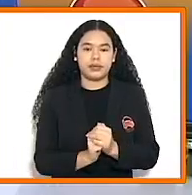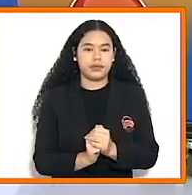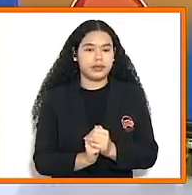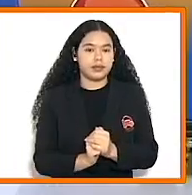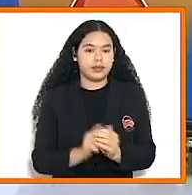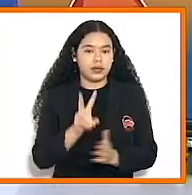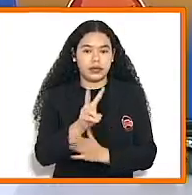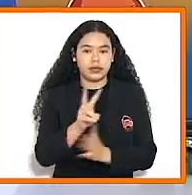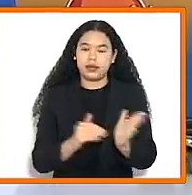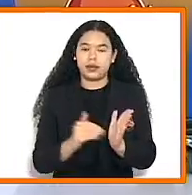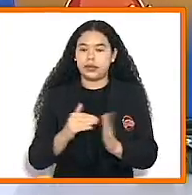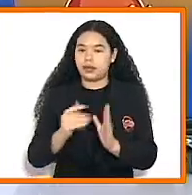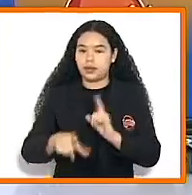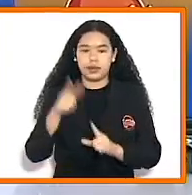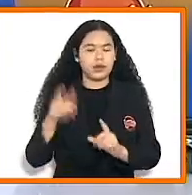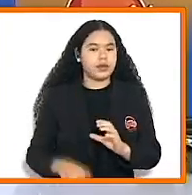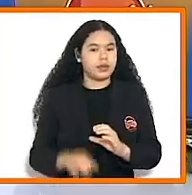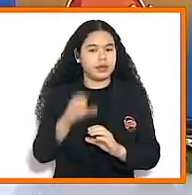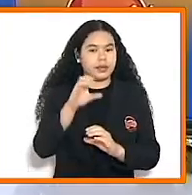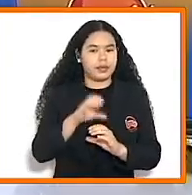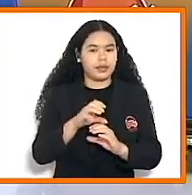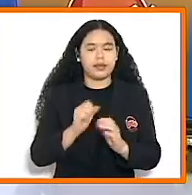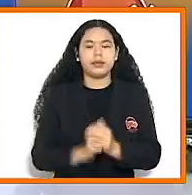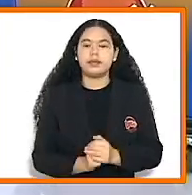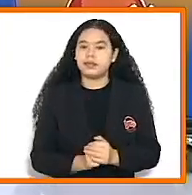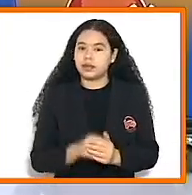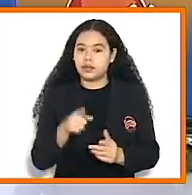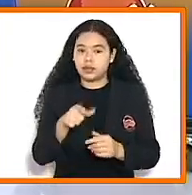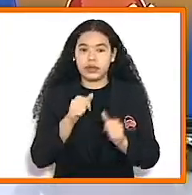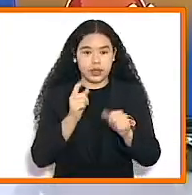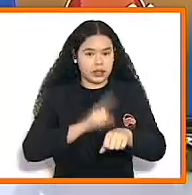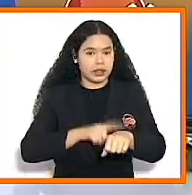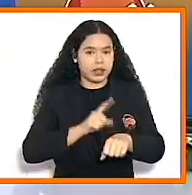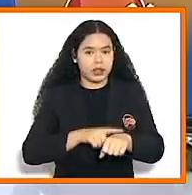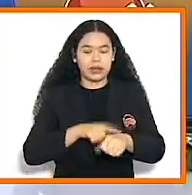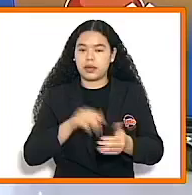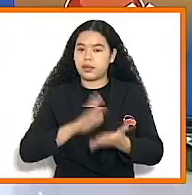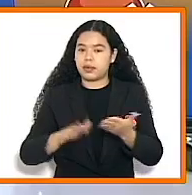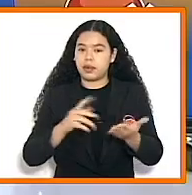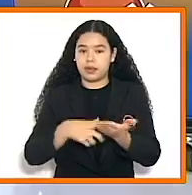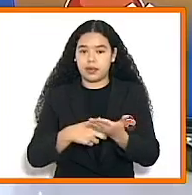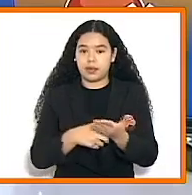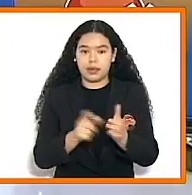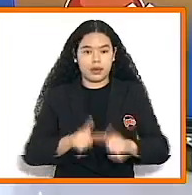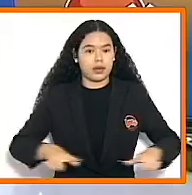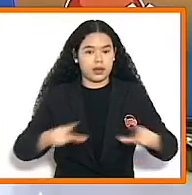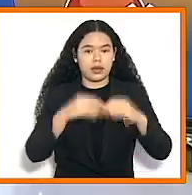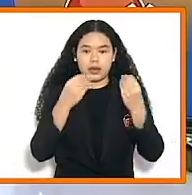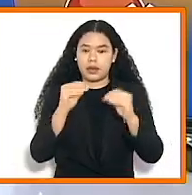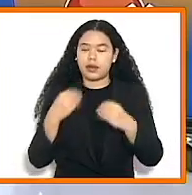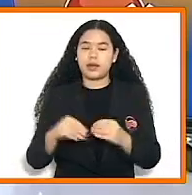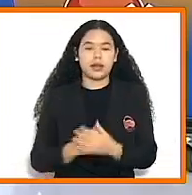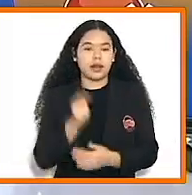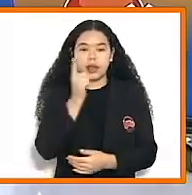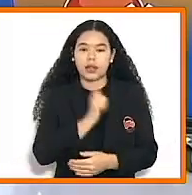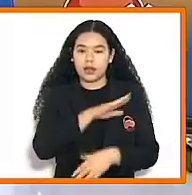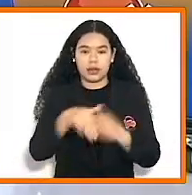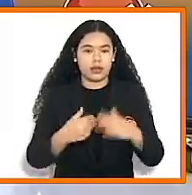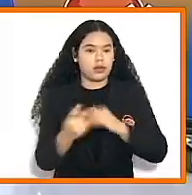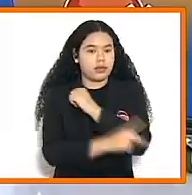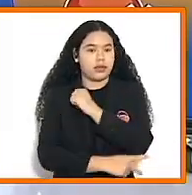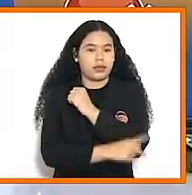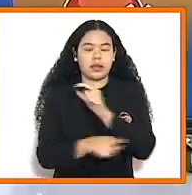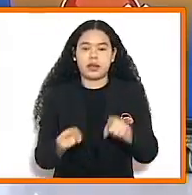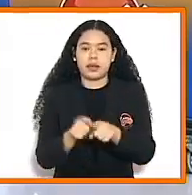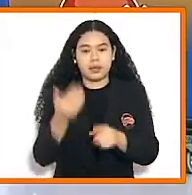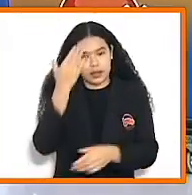en 2 jugosos millones de lempiras con su jugada doble. Aún estás a tiempo de adquirir tu boleto en cualquier punto de venta Loto a nivel nacional. También le queremos